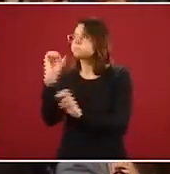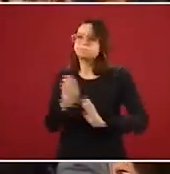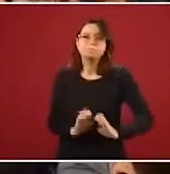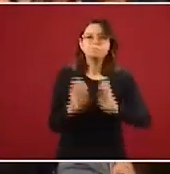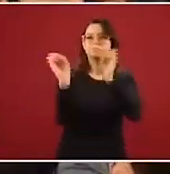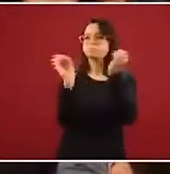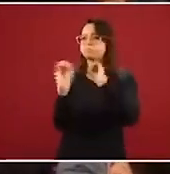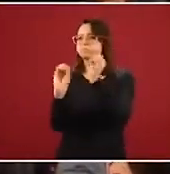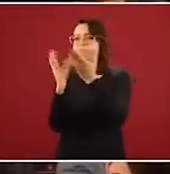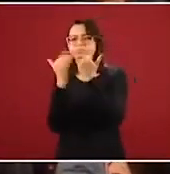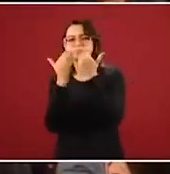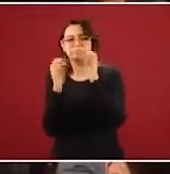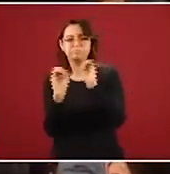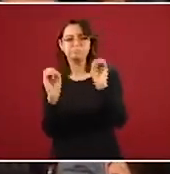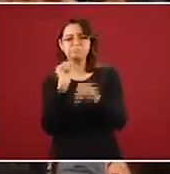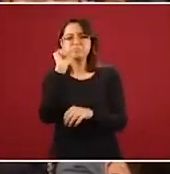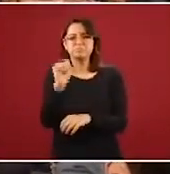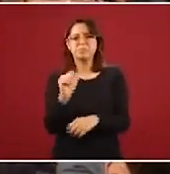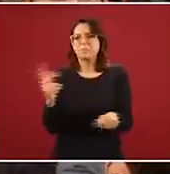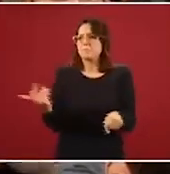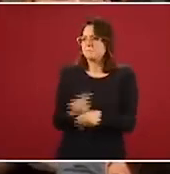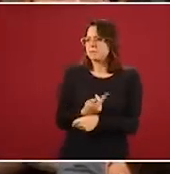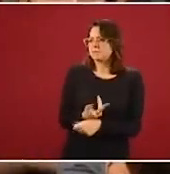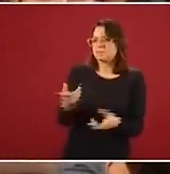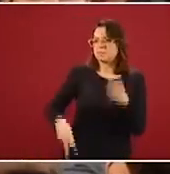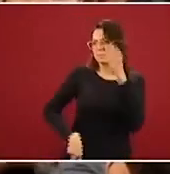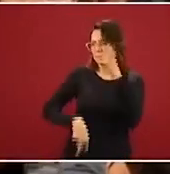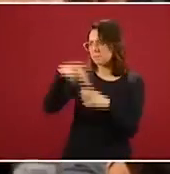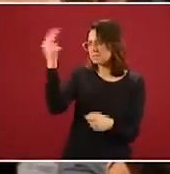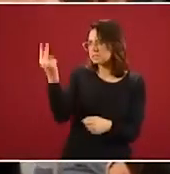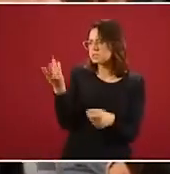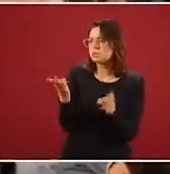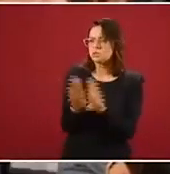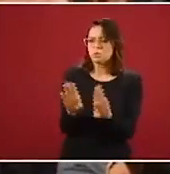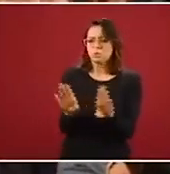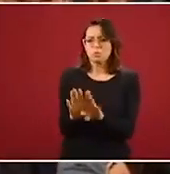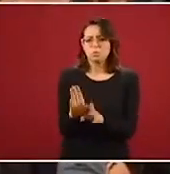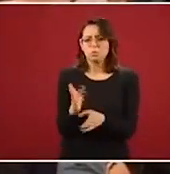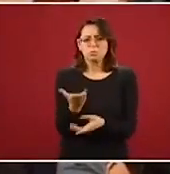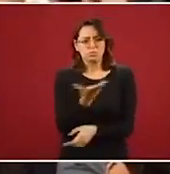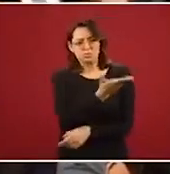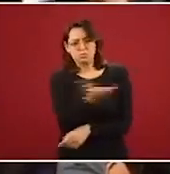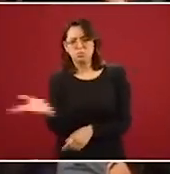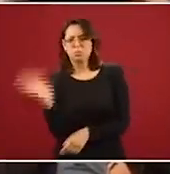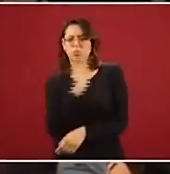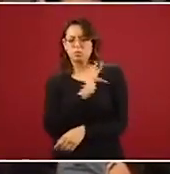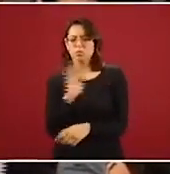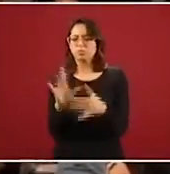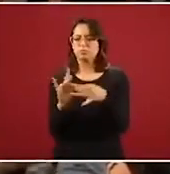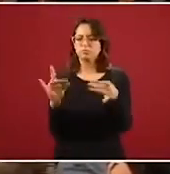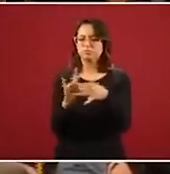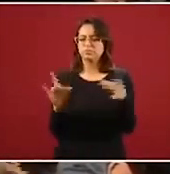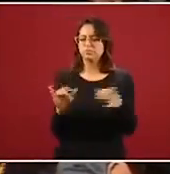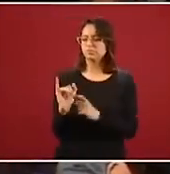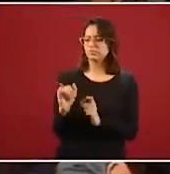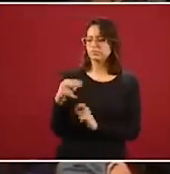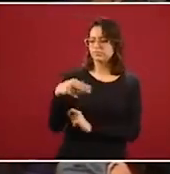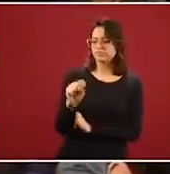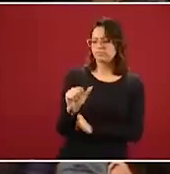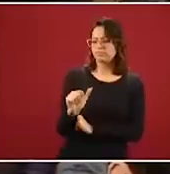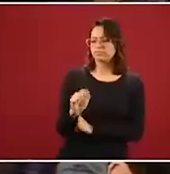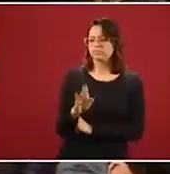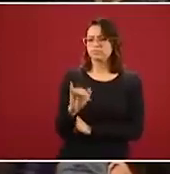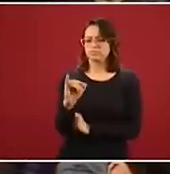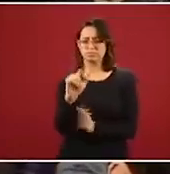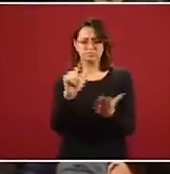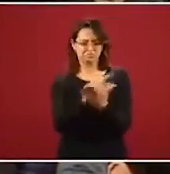¿Qué va a pasar? Que nos explique, a ver si alguno de los funcionarios aquí presentes nos puede explicar, porque si bien es cierto el INSABI tiene figura jurídica